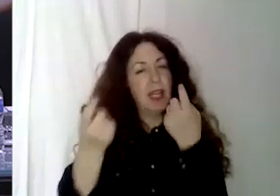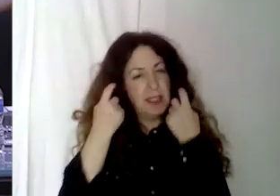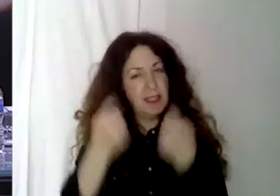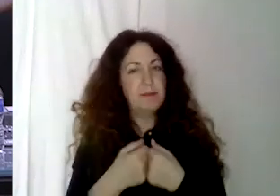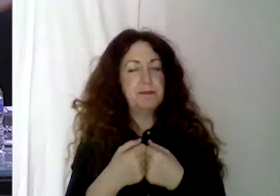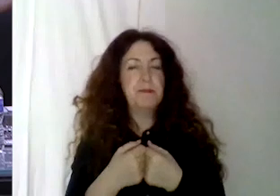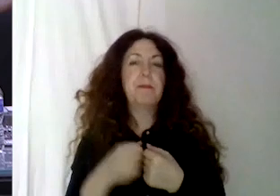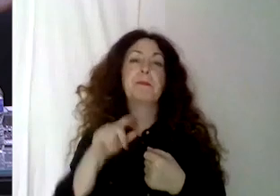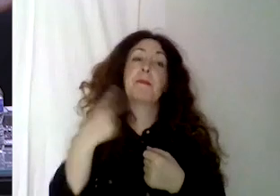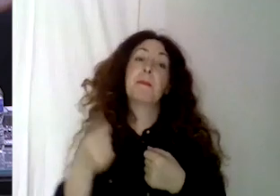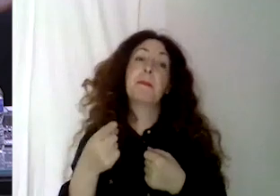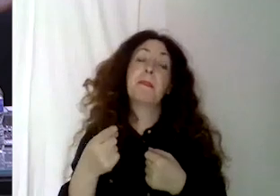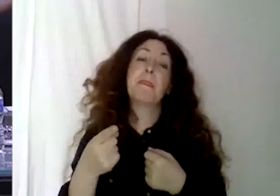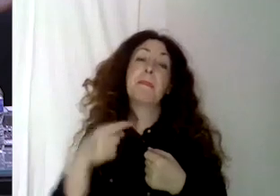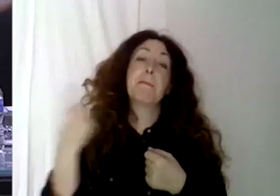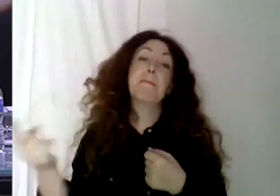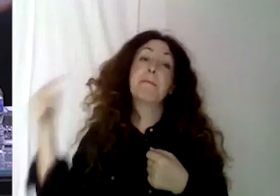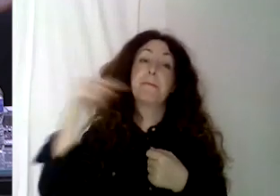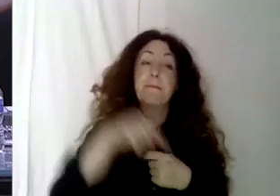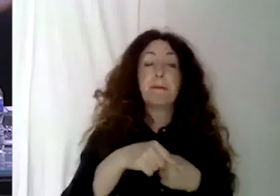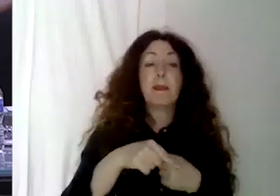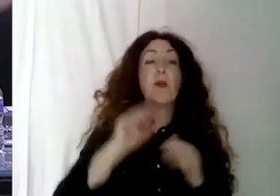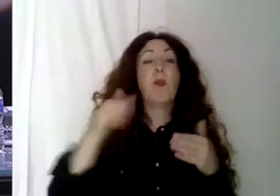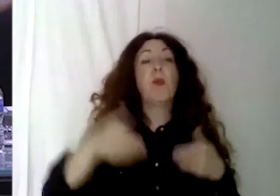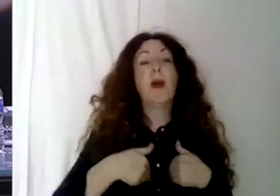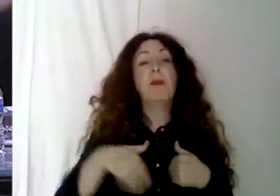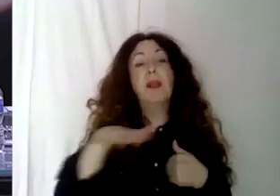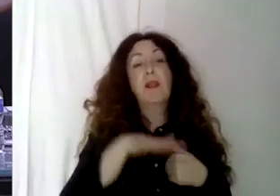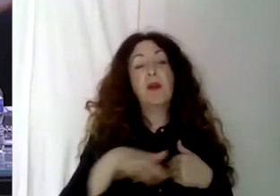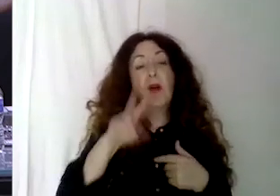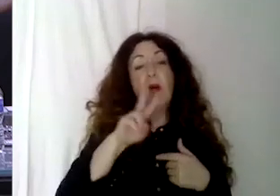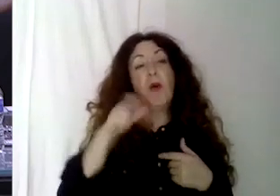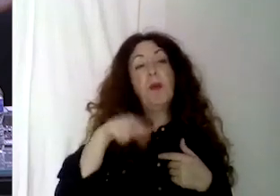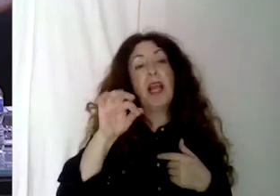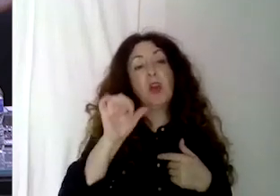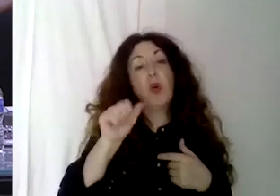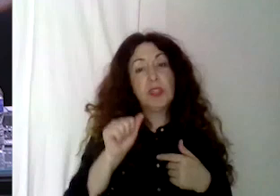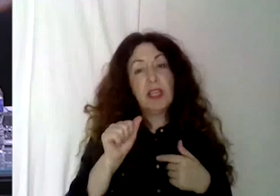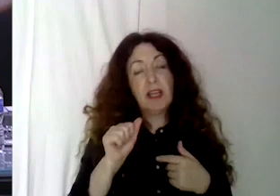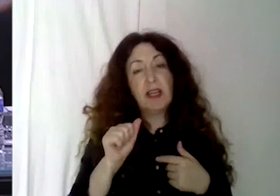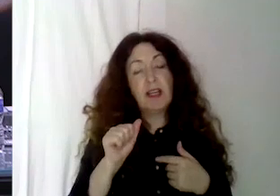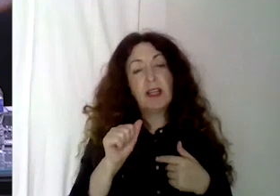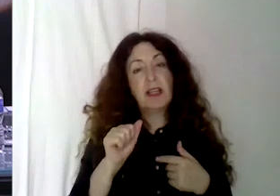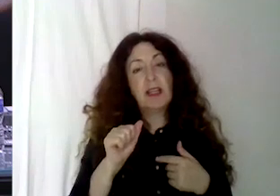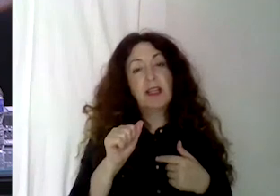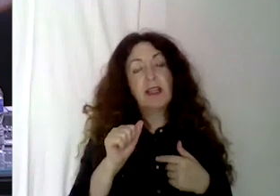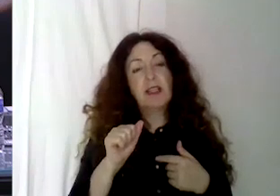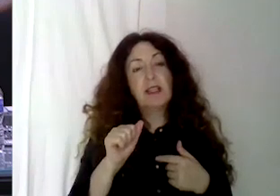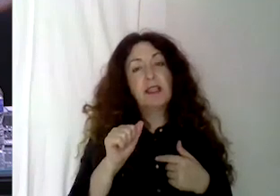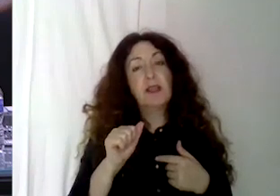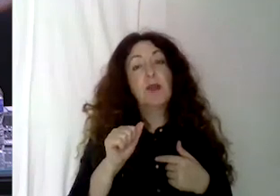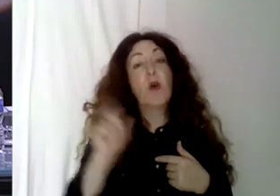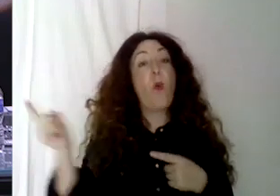príncipe, a su padre le han nombrado príncipe por casarse con un Borromeo, todos líos familiares, cuando